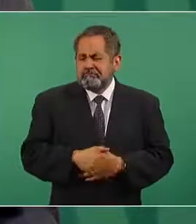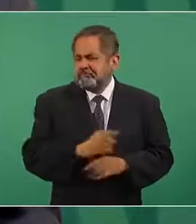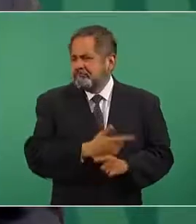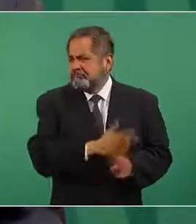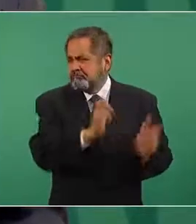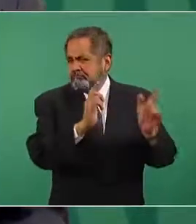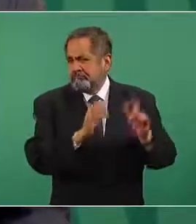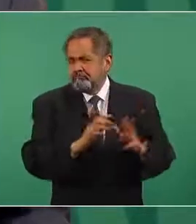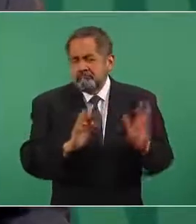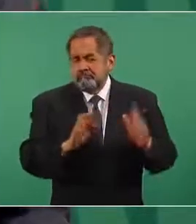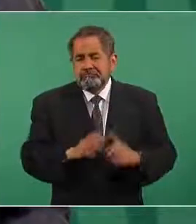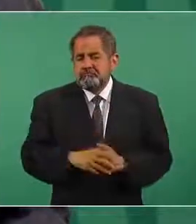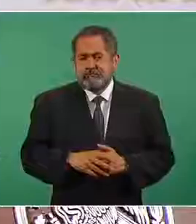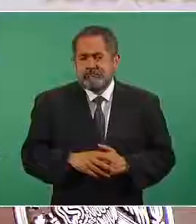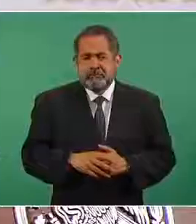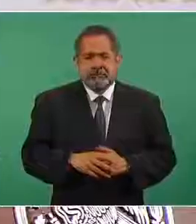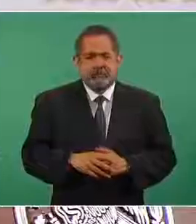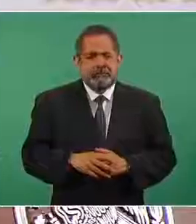No es el caso de que